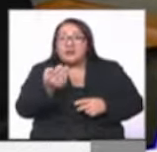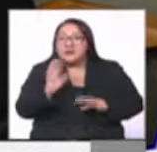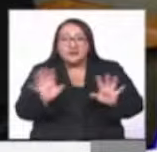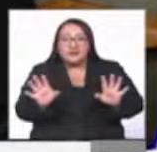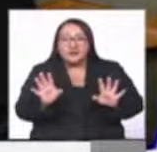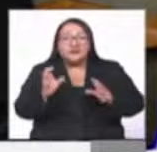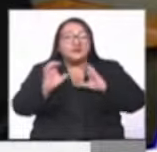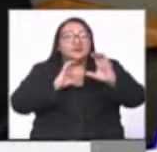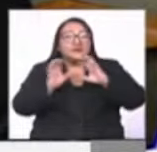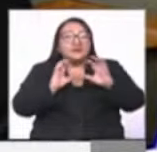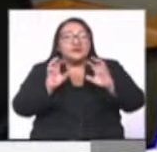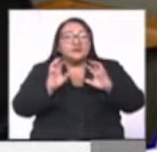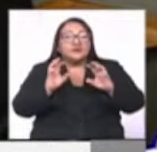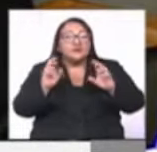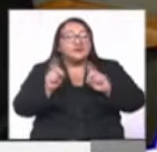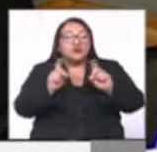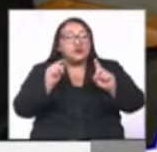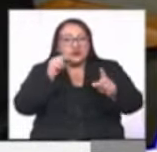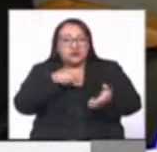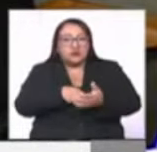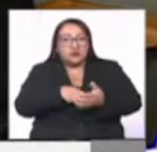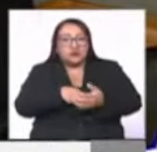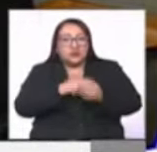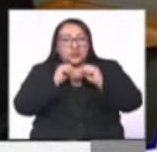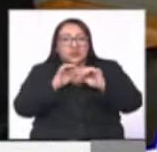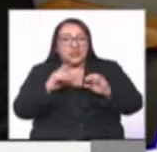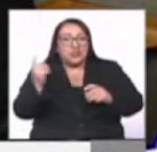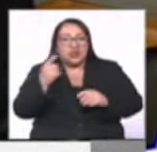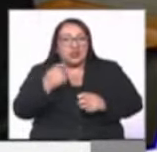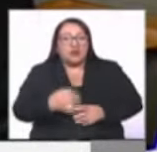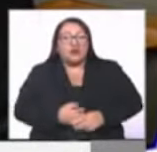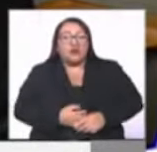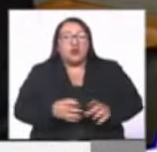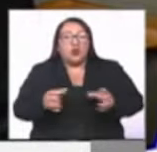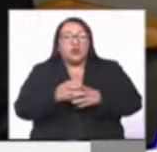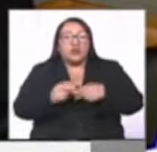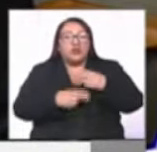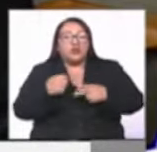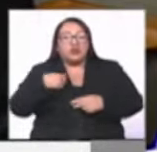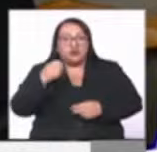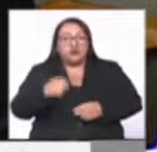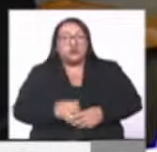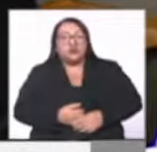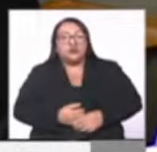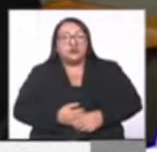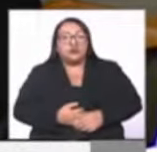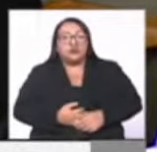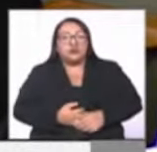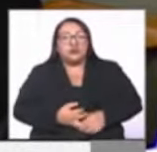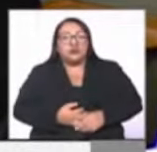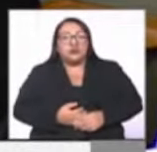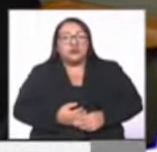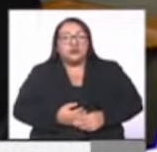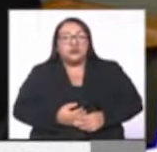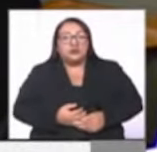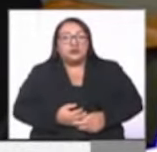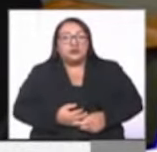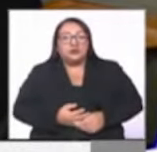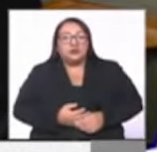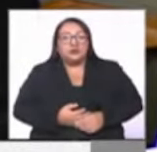evaluadores entre los cuales no estuvo el secretario general de la junta Nacional de Justicia que ha sido